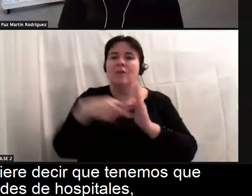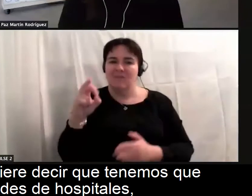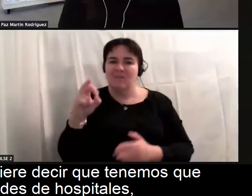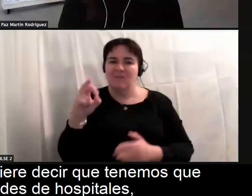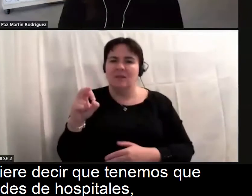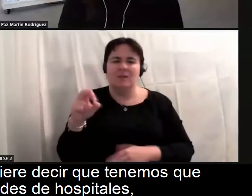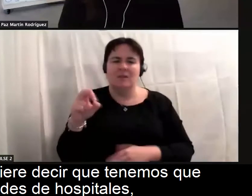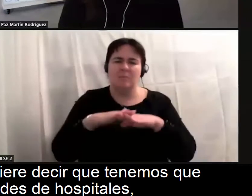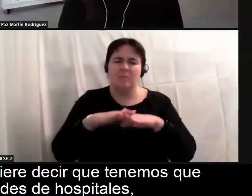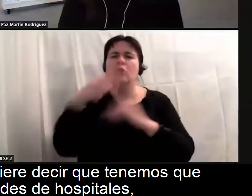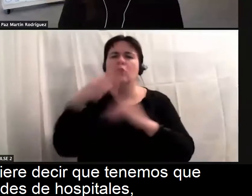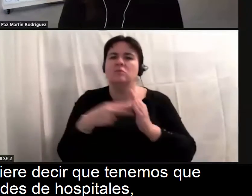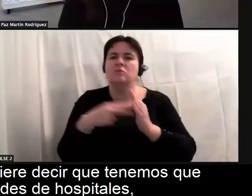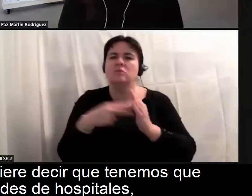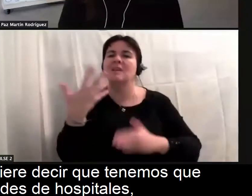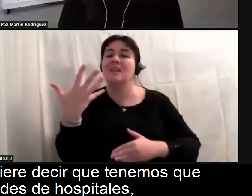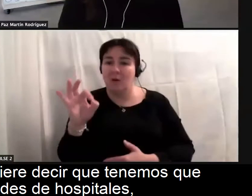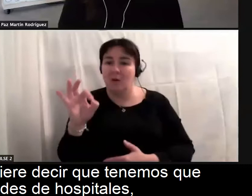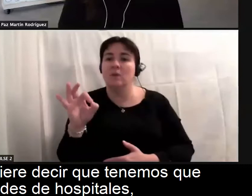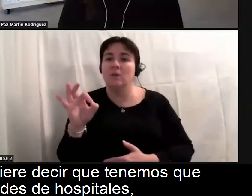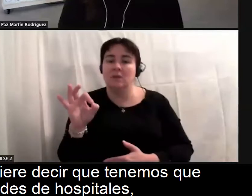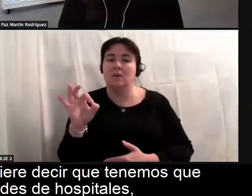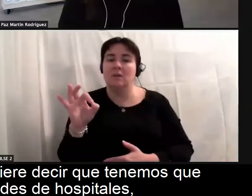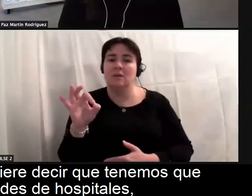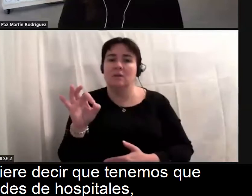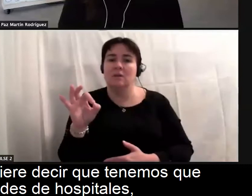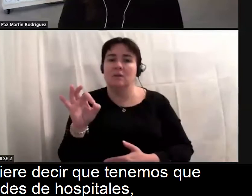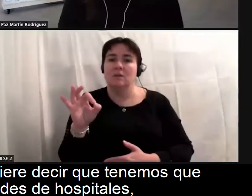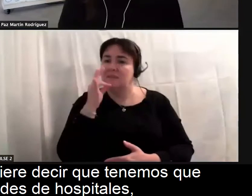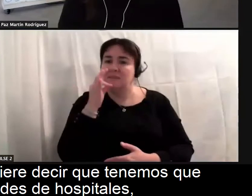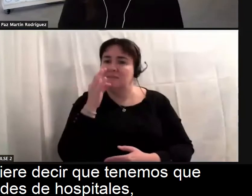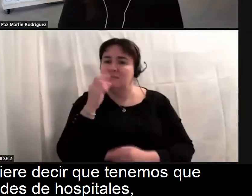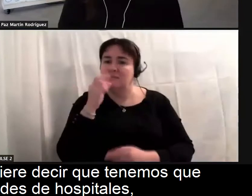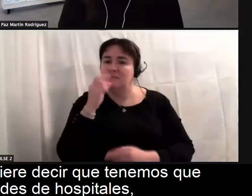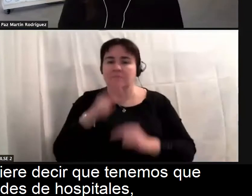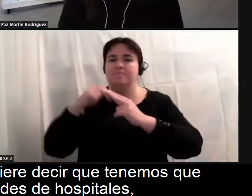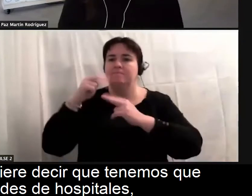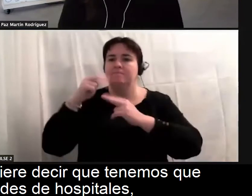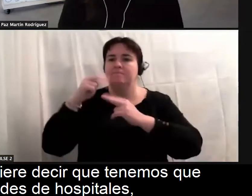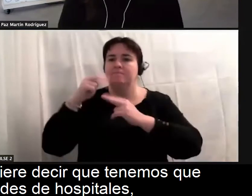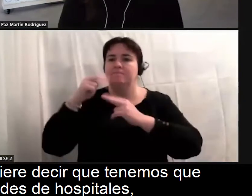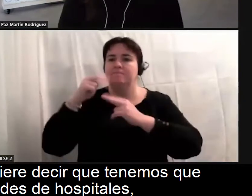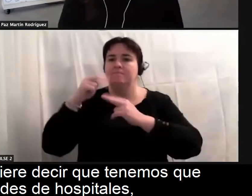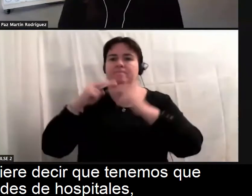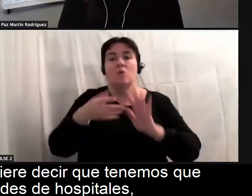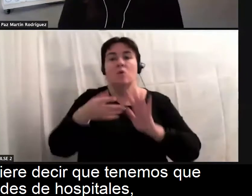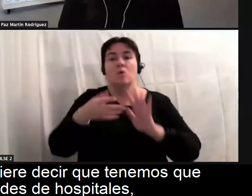2050 no se ha construido. Quiere decir que tenemos que casi